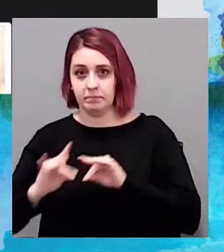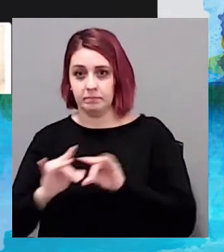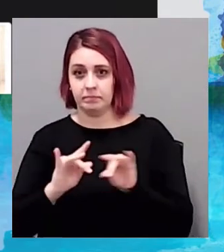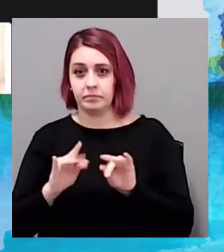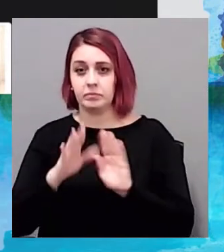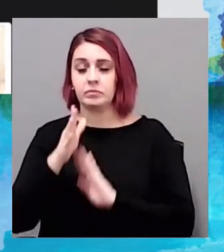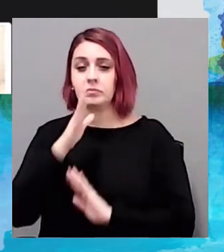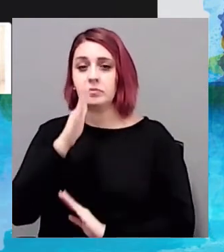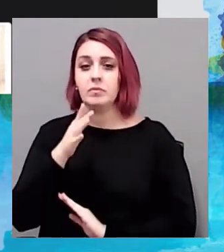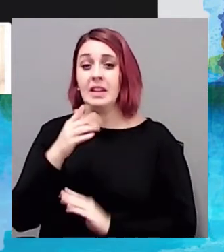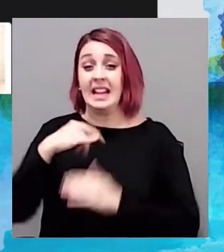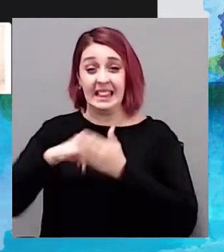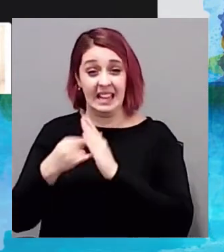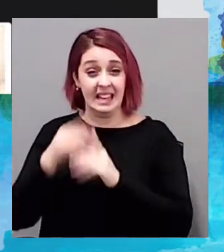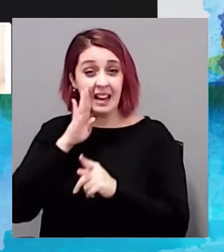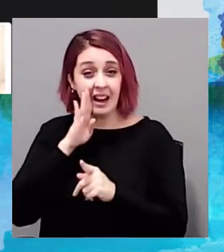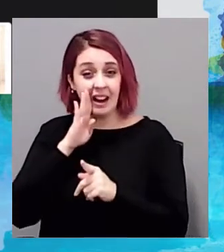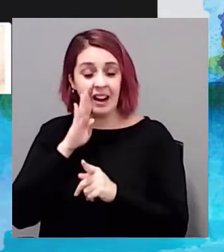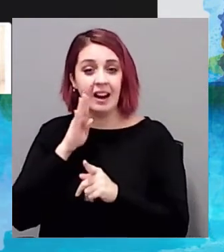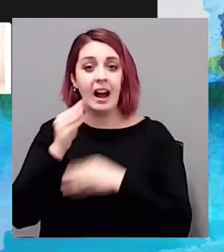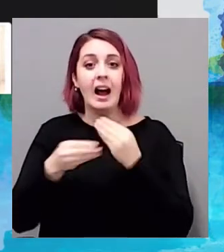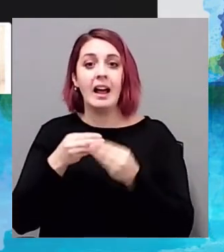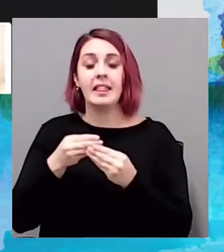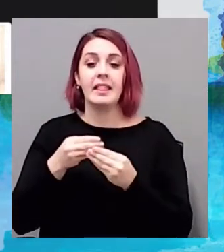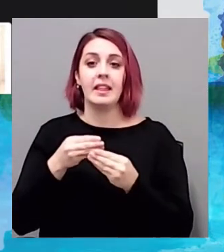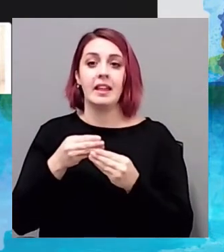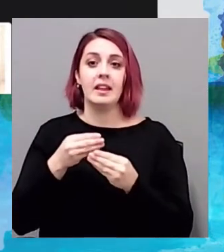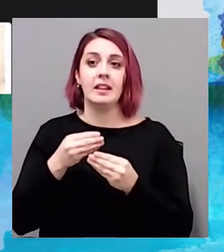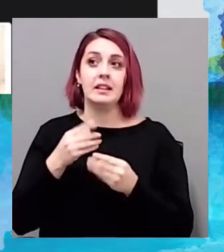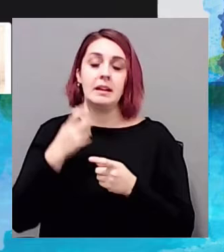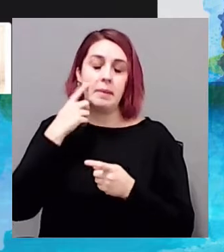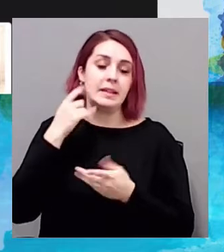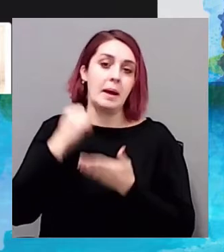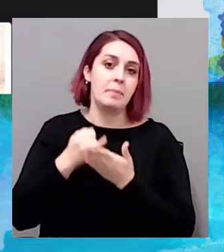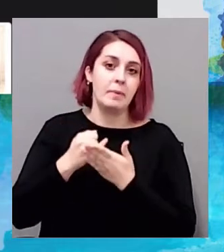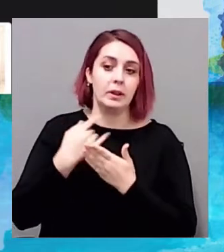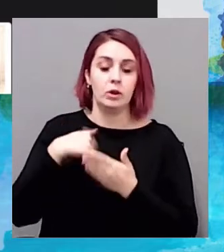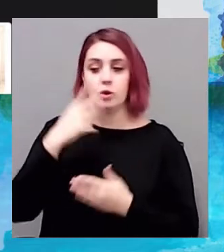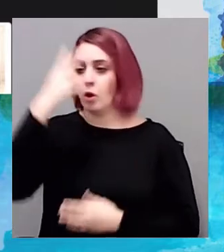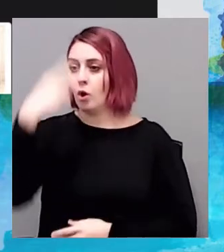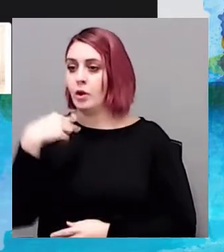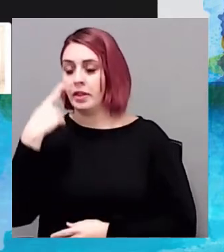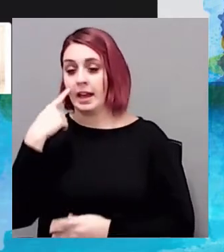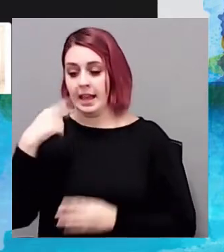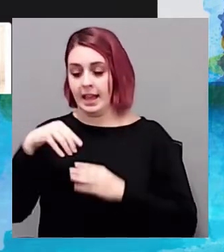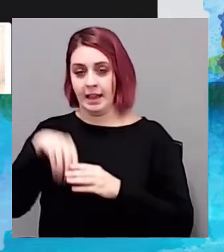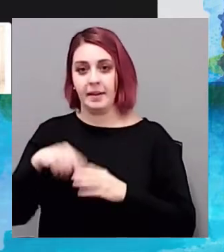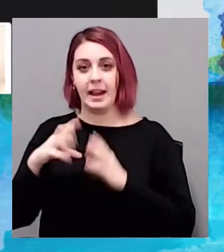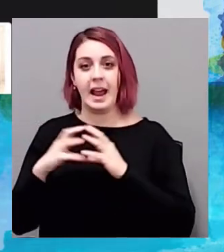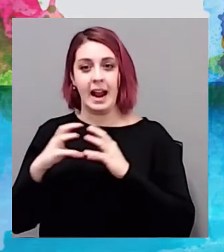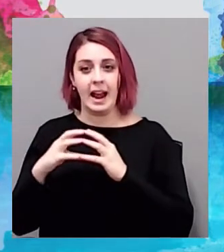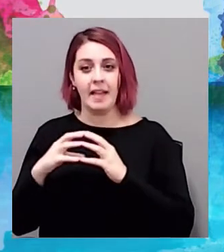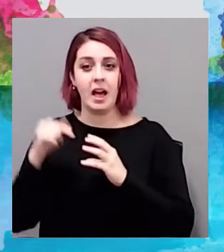Fuser solo puede hacerse, aunque se está intentando, y nosotras con la ONCE de aquí de Granada hemos